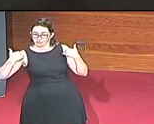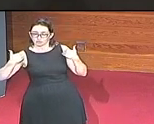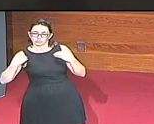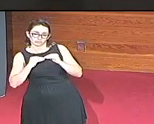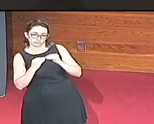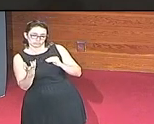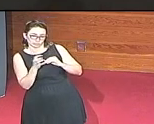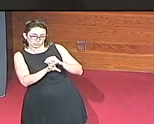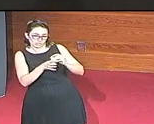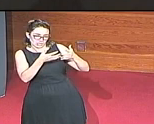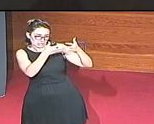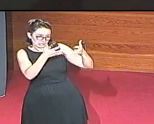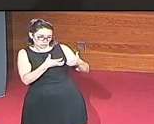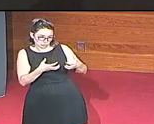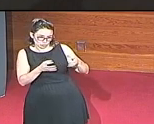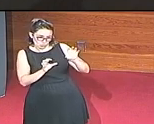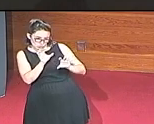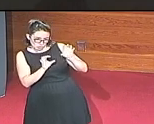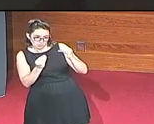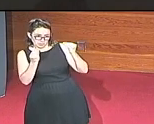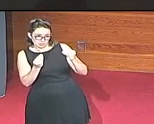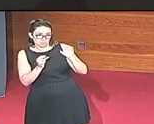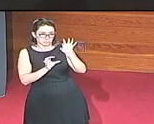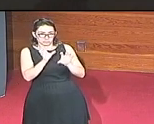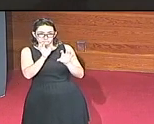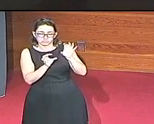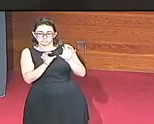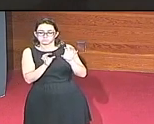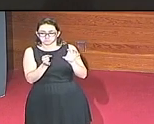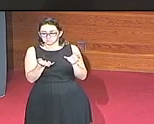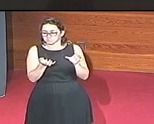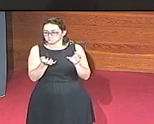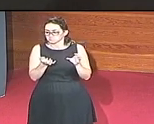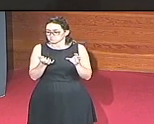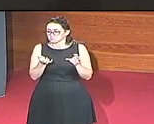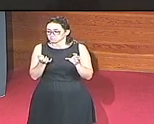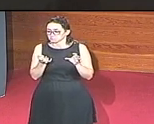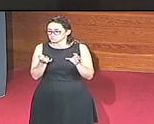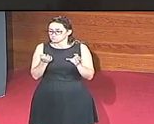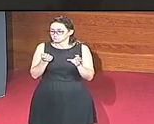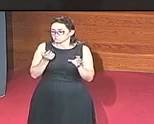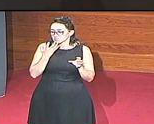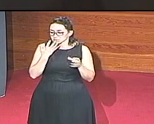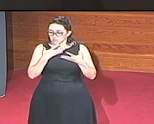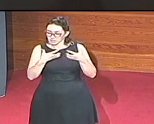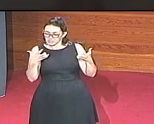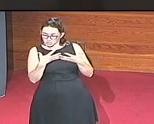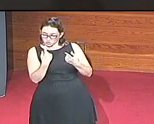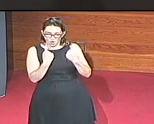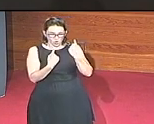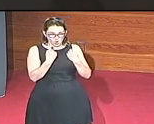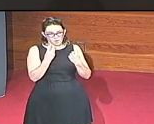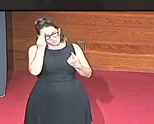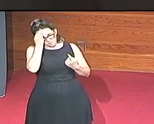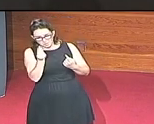dibujo el fotógrafo el jefe de fotografía piensa que las fotografías que he puesto pues son mejorables obviamente y poner las que el